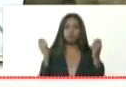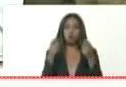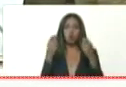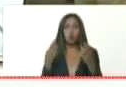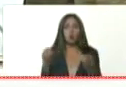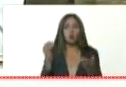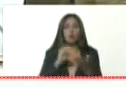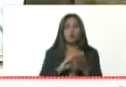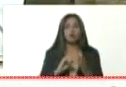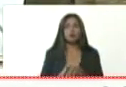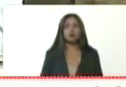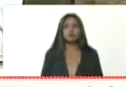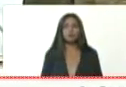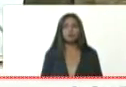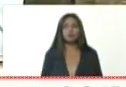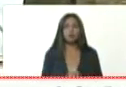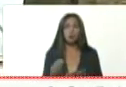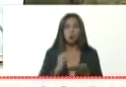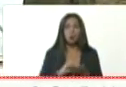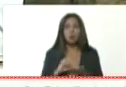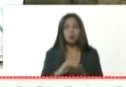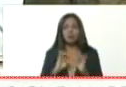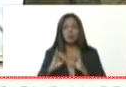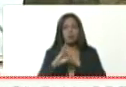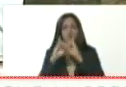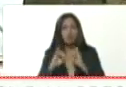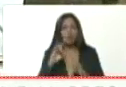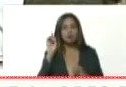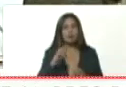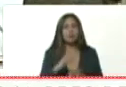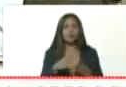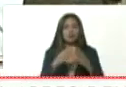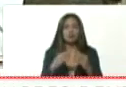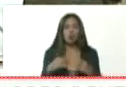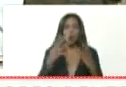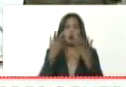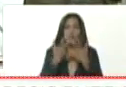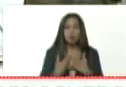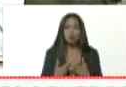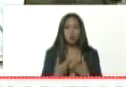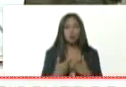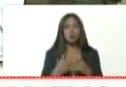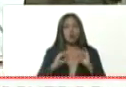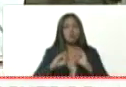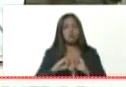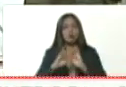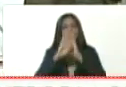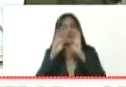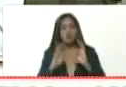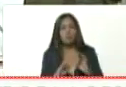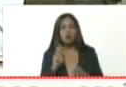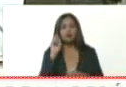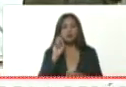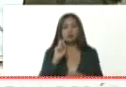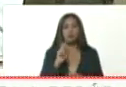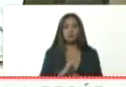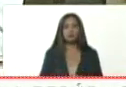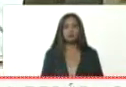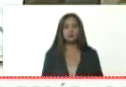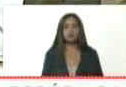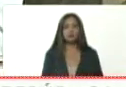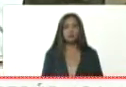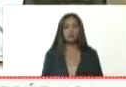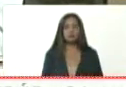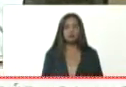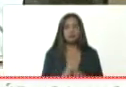inflexión de toda la industria editorial necesaria de la